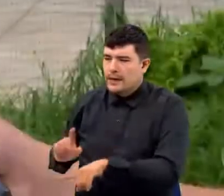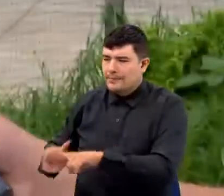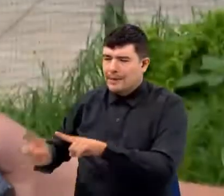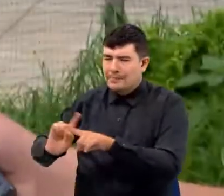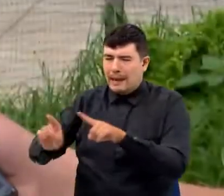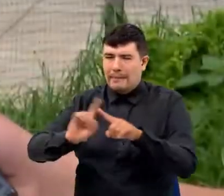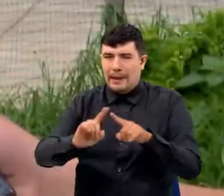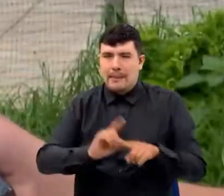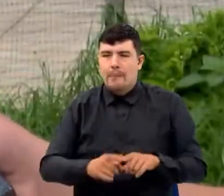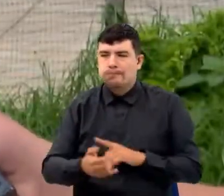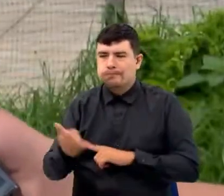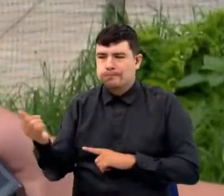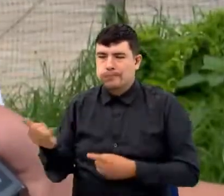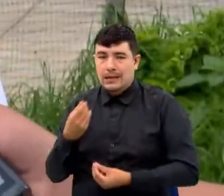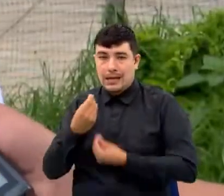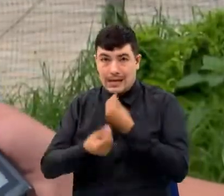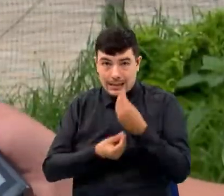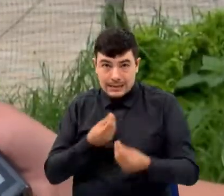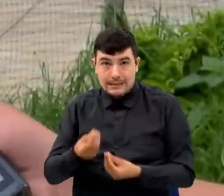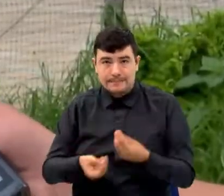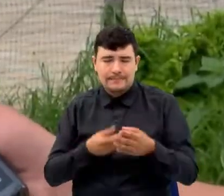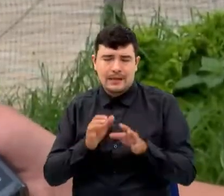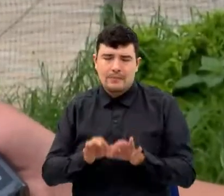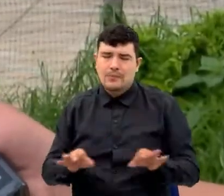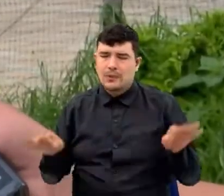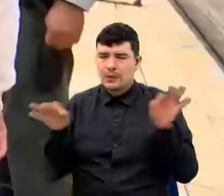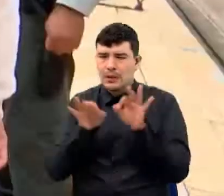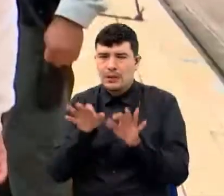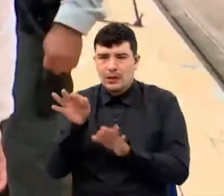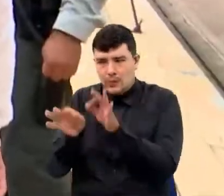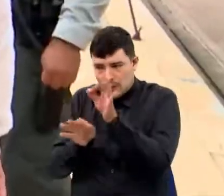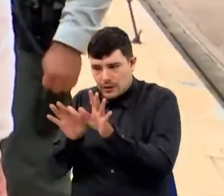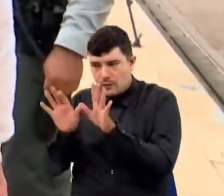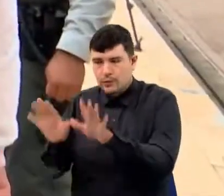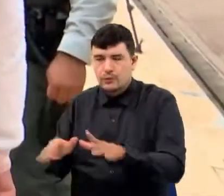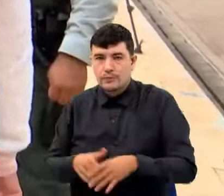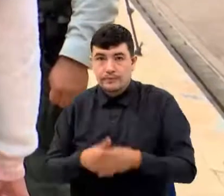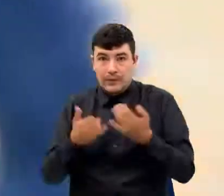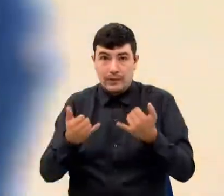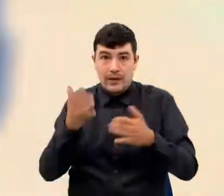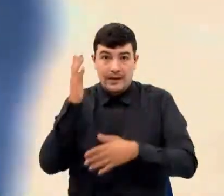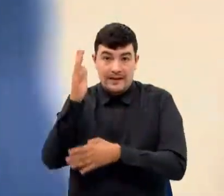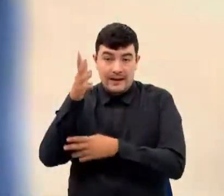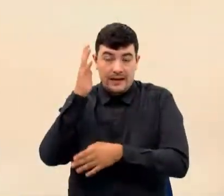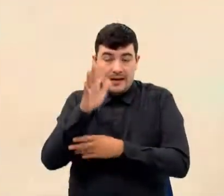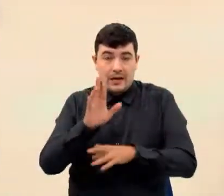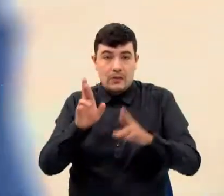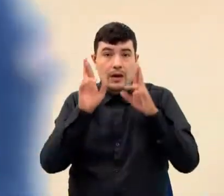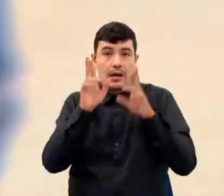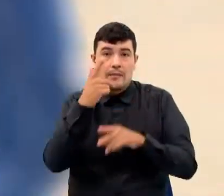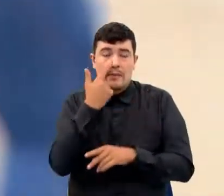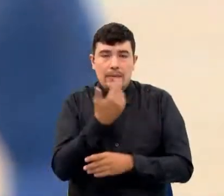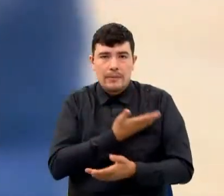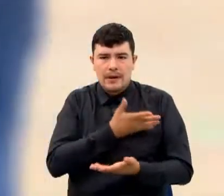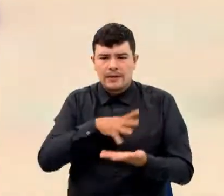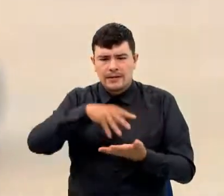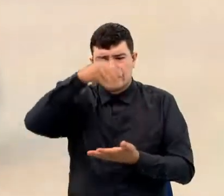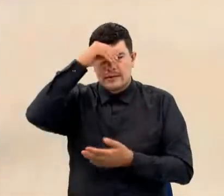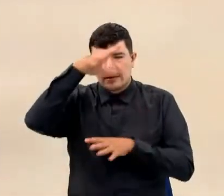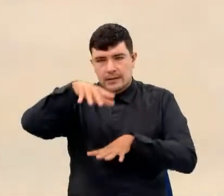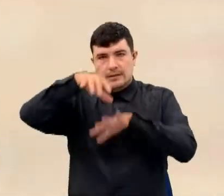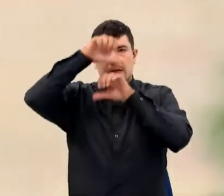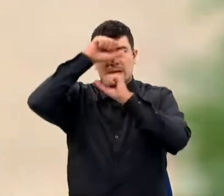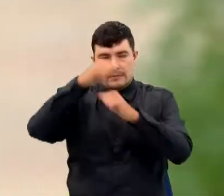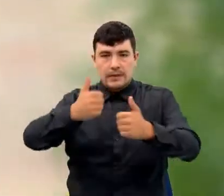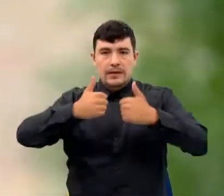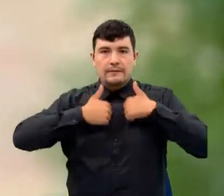celebración del Halloween, no los descuidemos. Quienes reciben estas charlas esperan que las recomendaciones sean de beneficio para